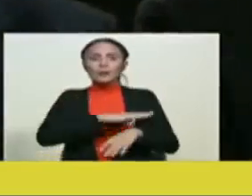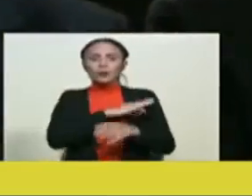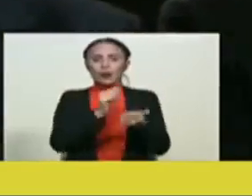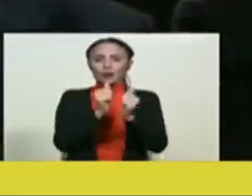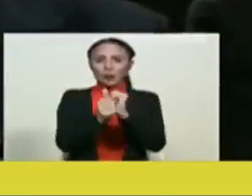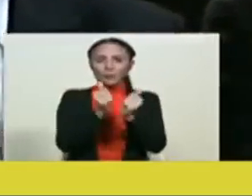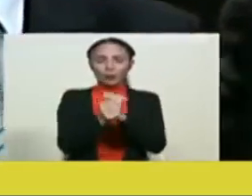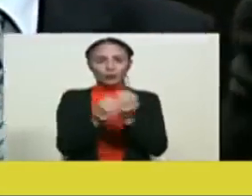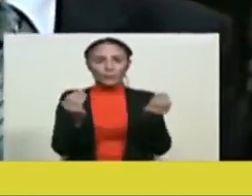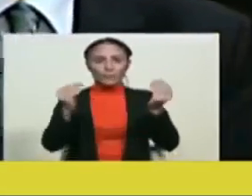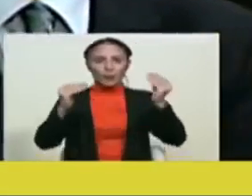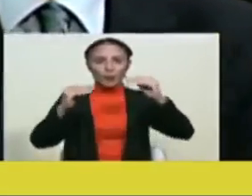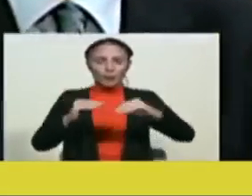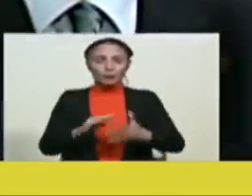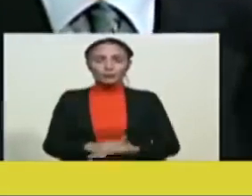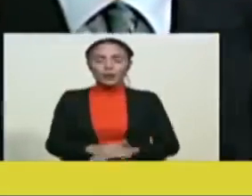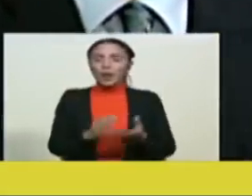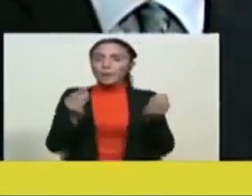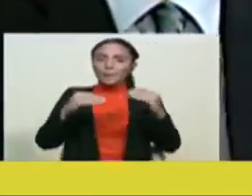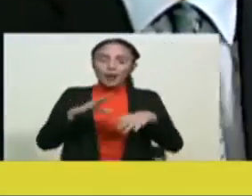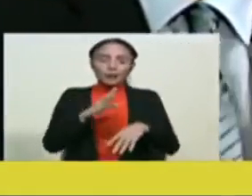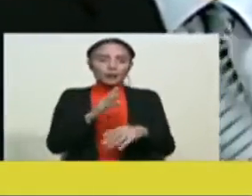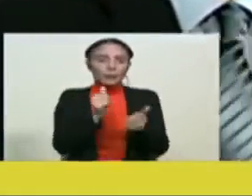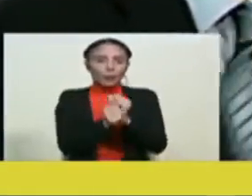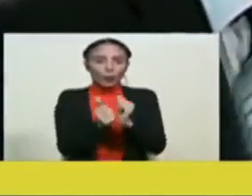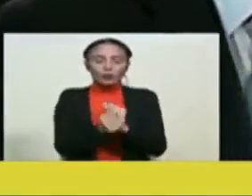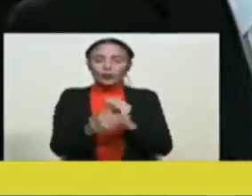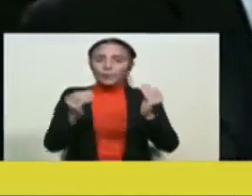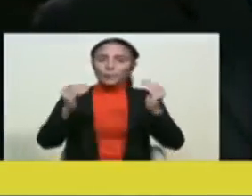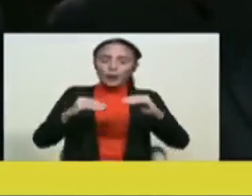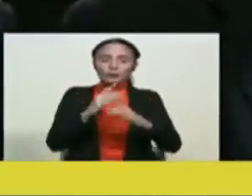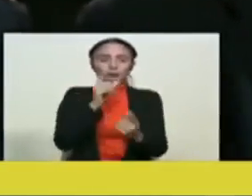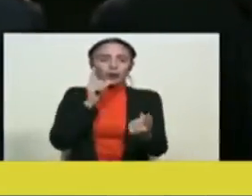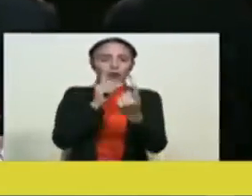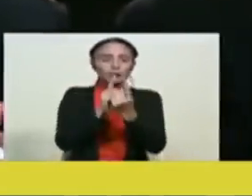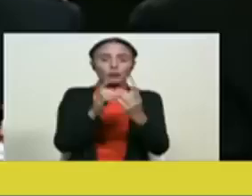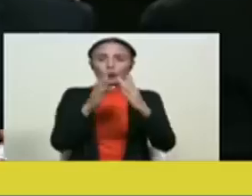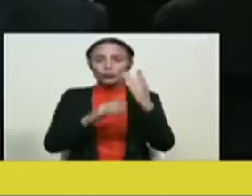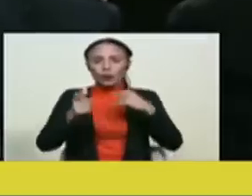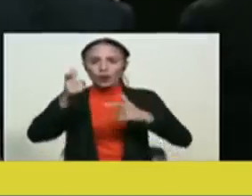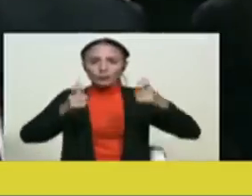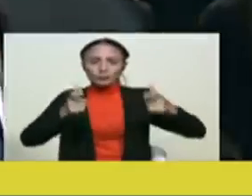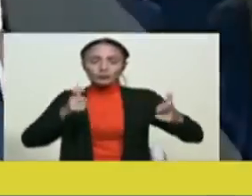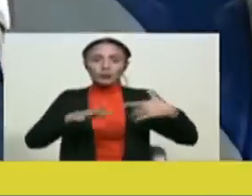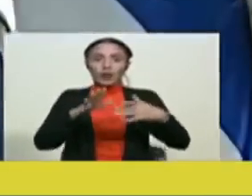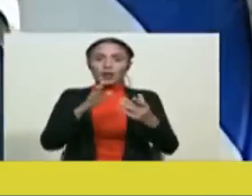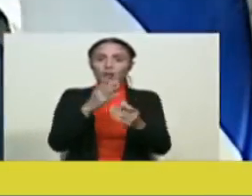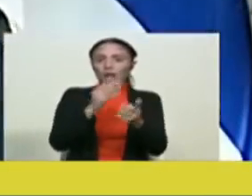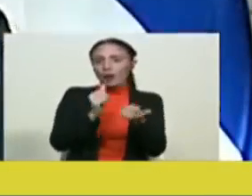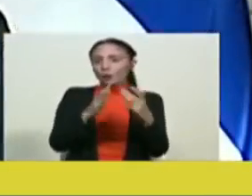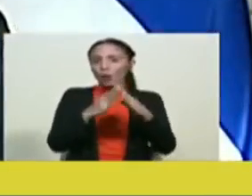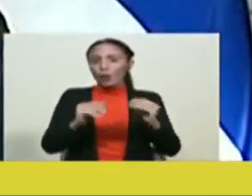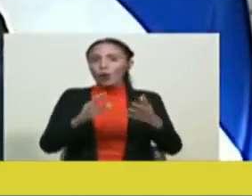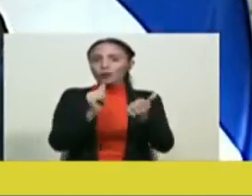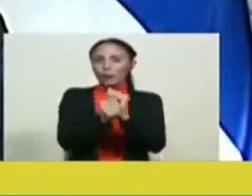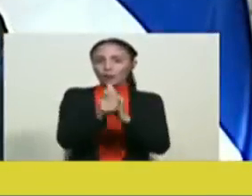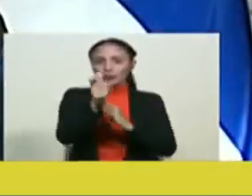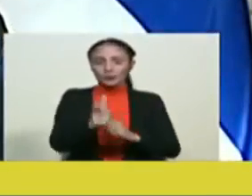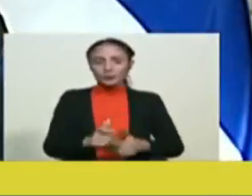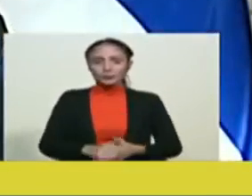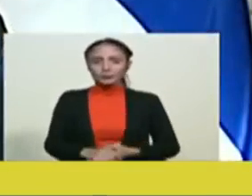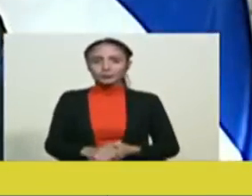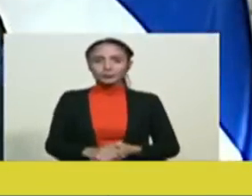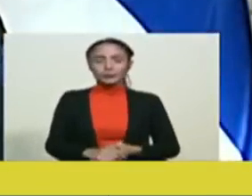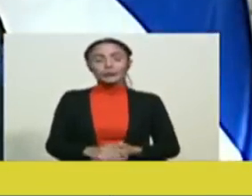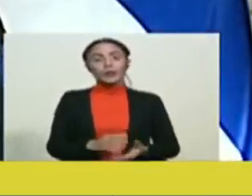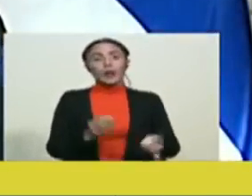para la masificación del deporte y para la atención de los atletas de alta competencia fortalecer y relanzar